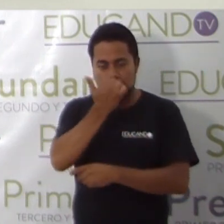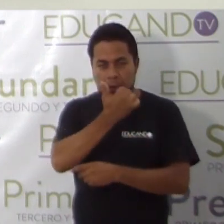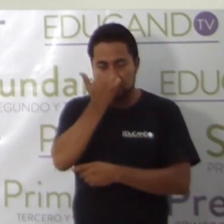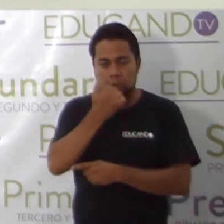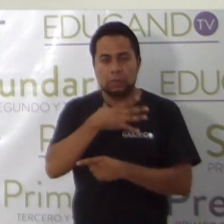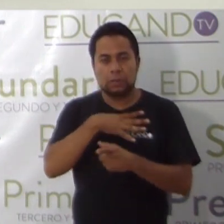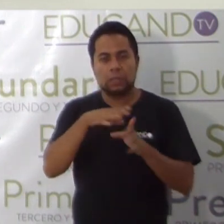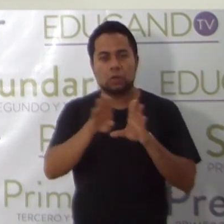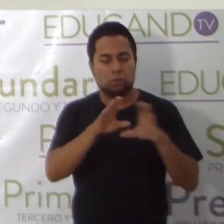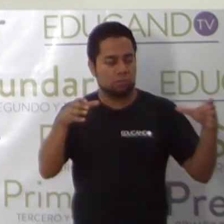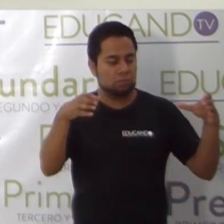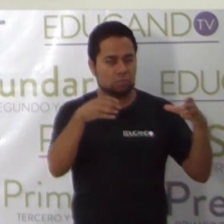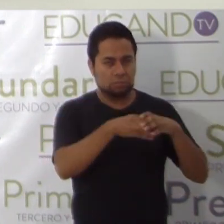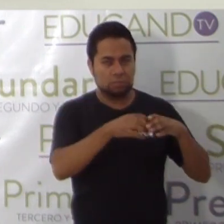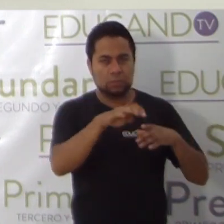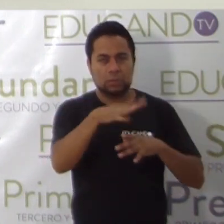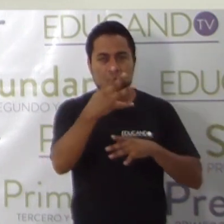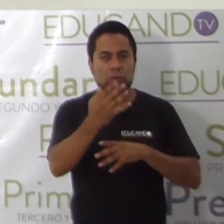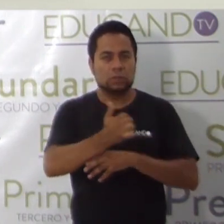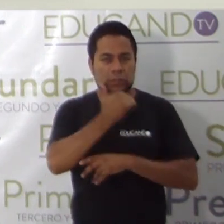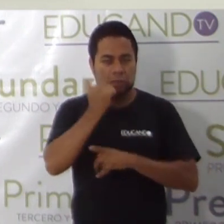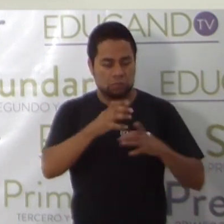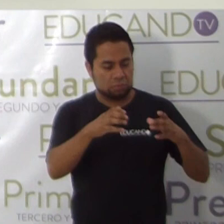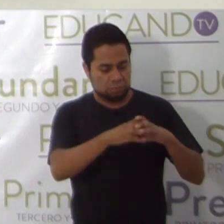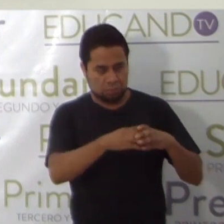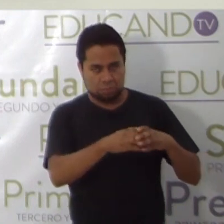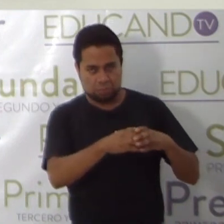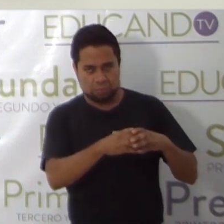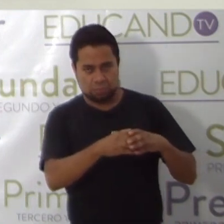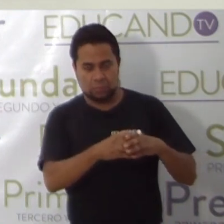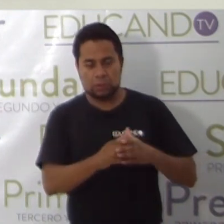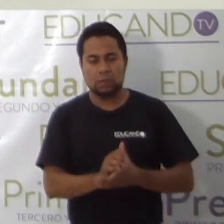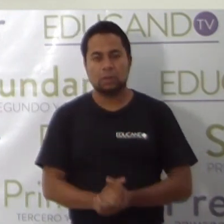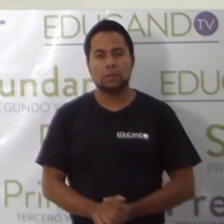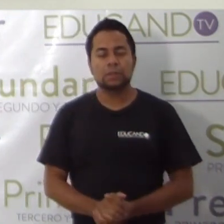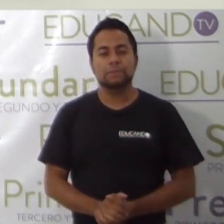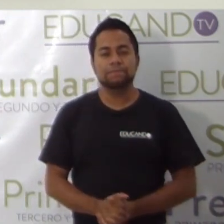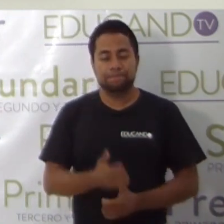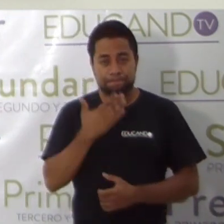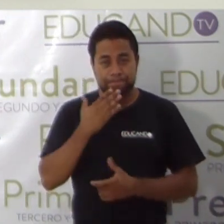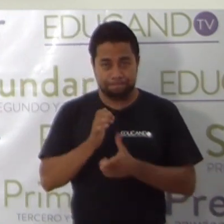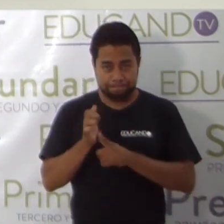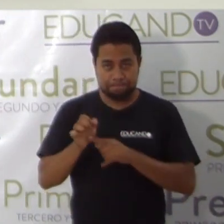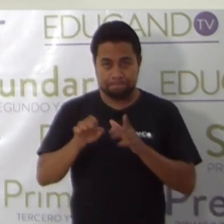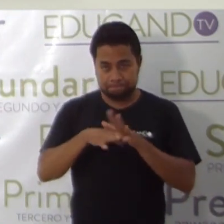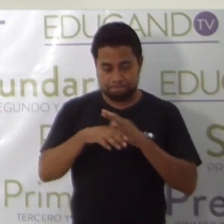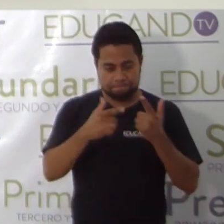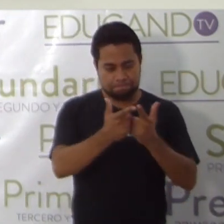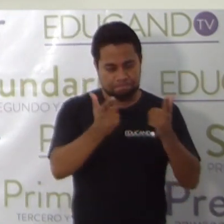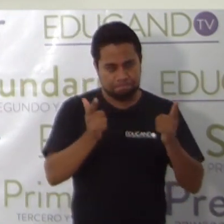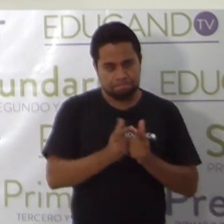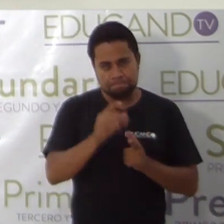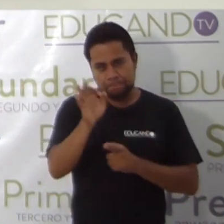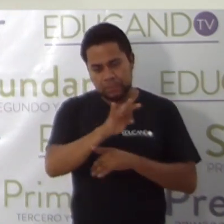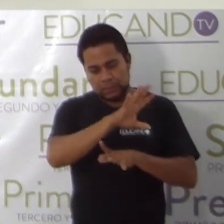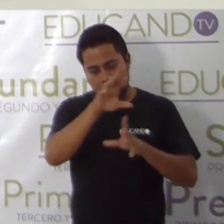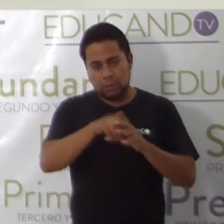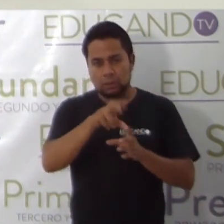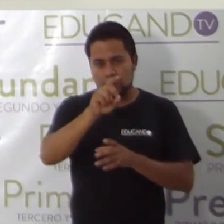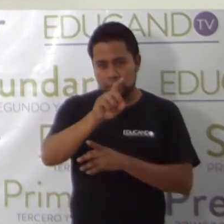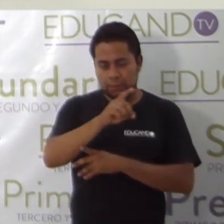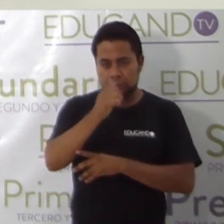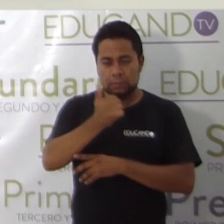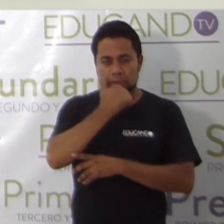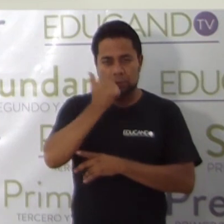una muestra de 14 alumnos, ¿bien? Entonces, es decir, del grupo de a lo mejor 30 alumnos se tomó